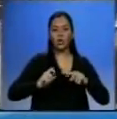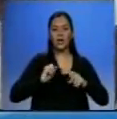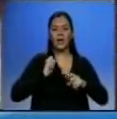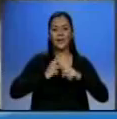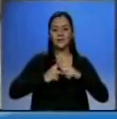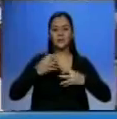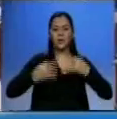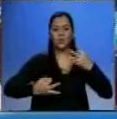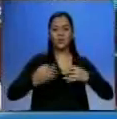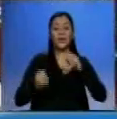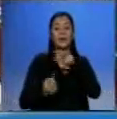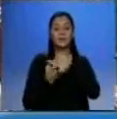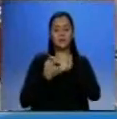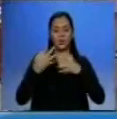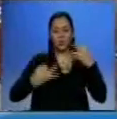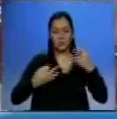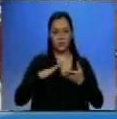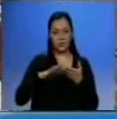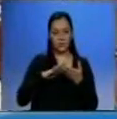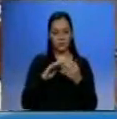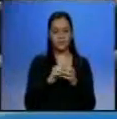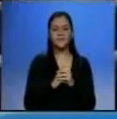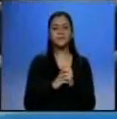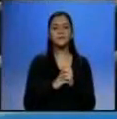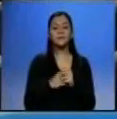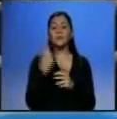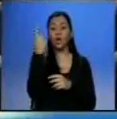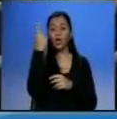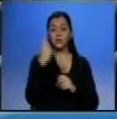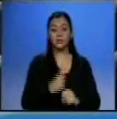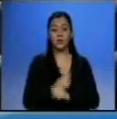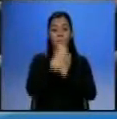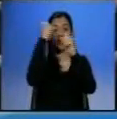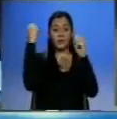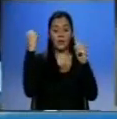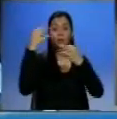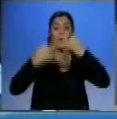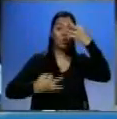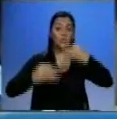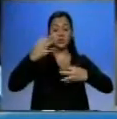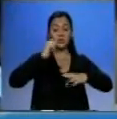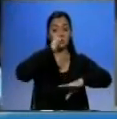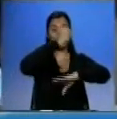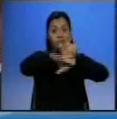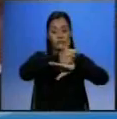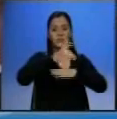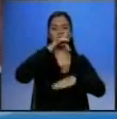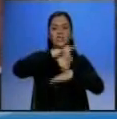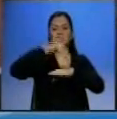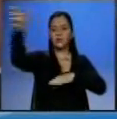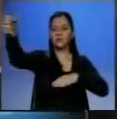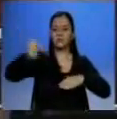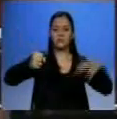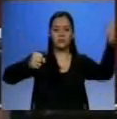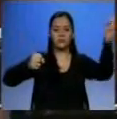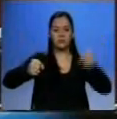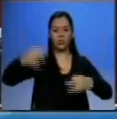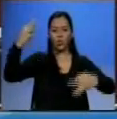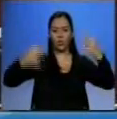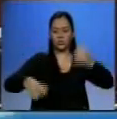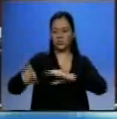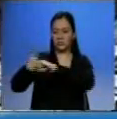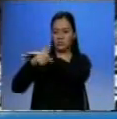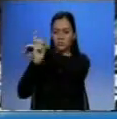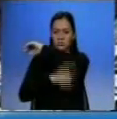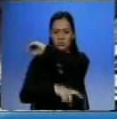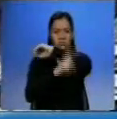extrajudicial. Alrededor de las 11 de la mañana en la Corte Nacional de Justicia se instaló la audiencia de juzgamiento en contra de dos